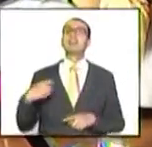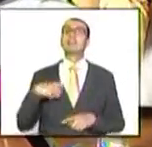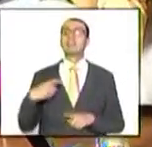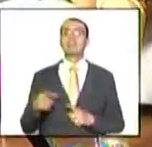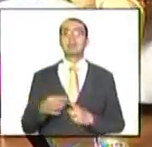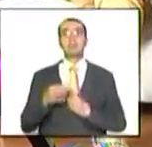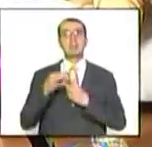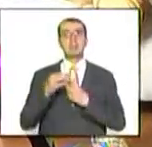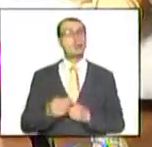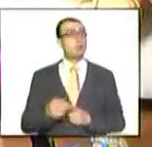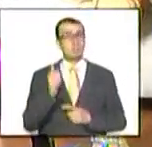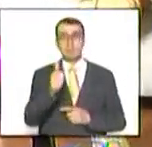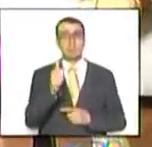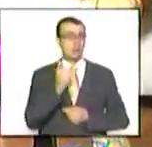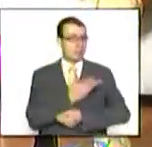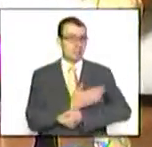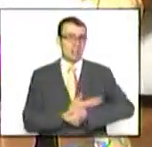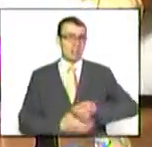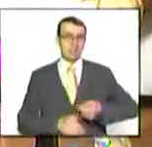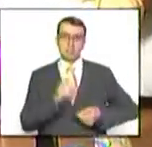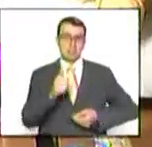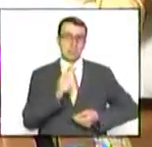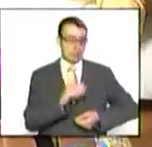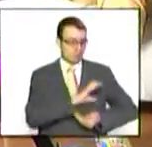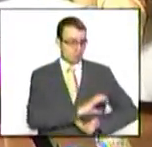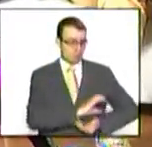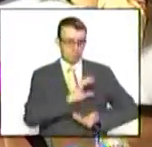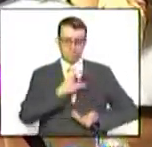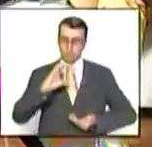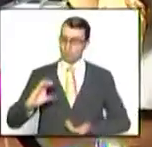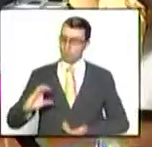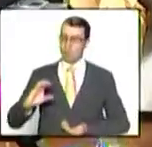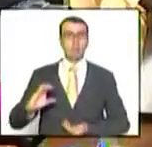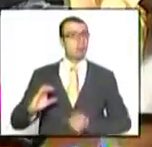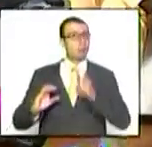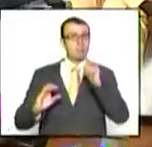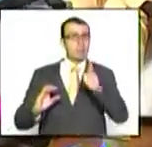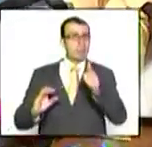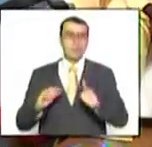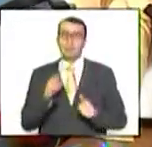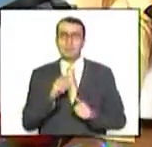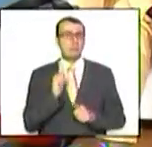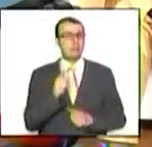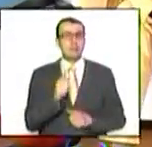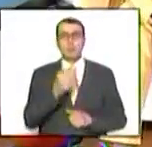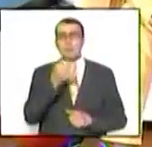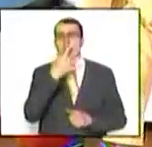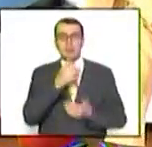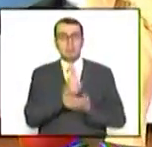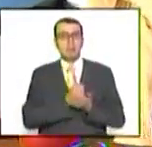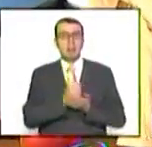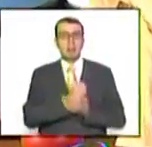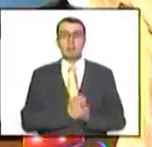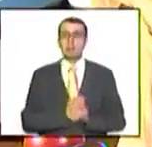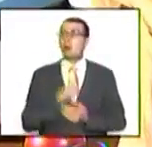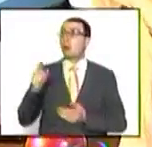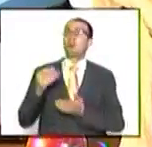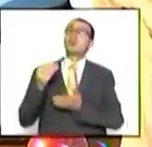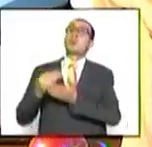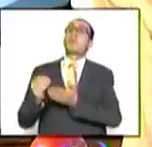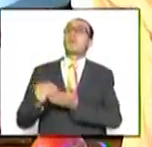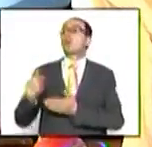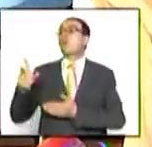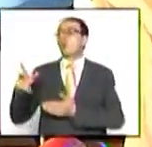saca la sangre de ustedes. Y eso, usted mismo elabora el medicamento. No es que tuvieron que ir a comprar a la